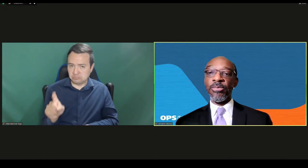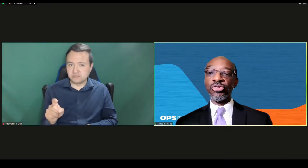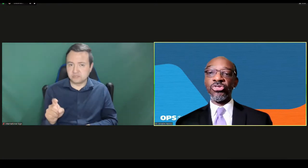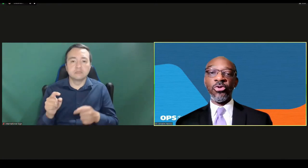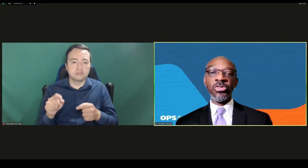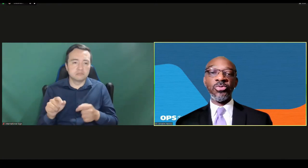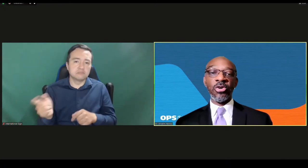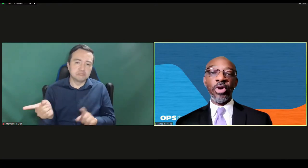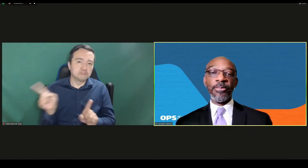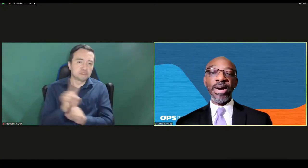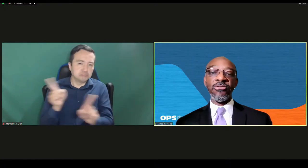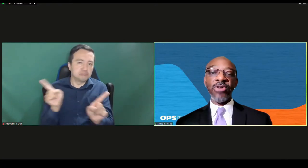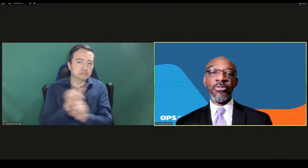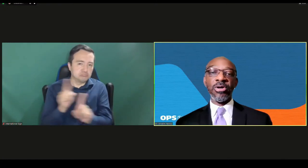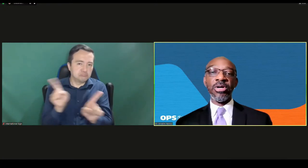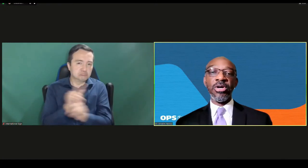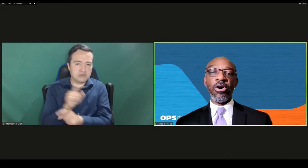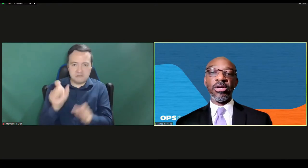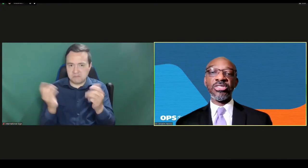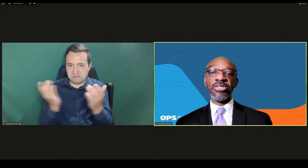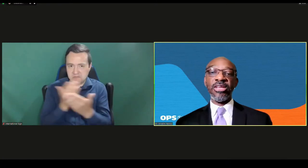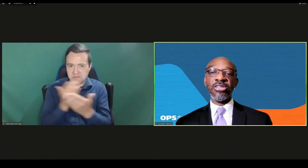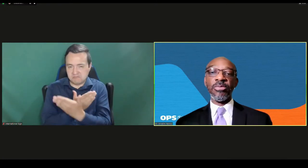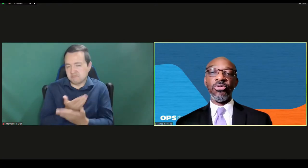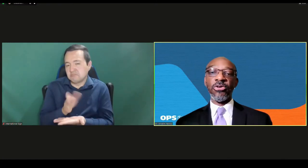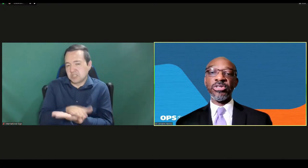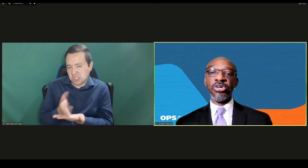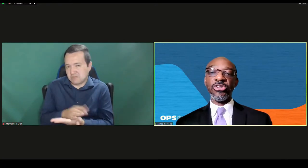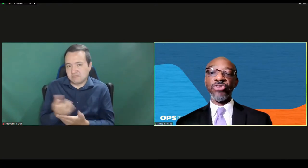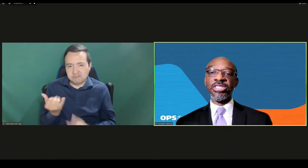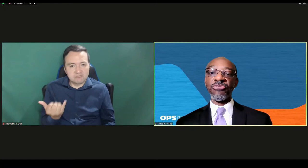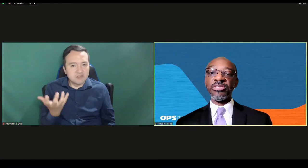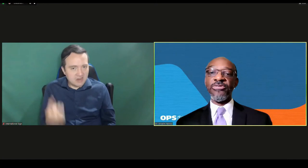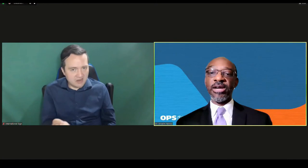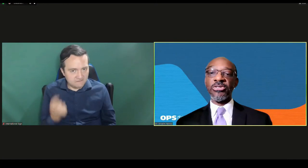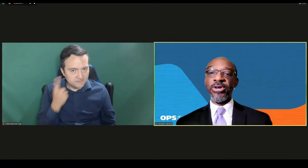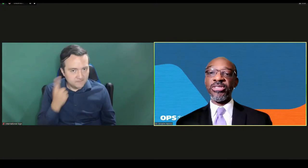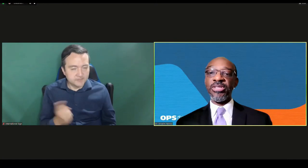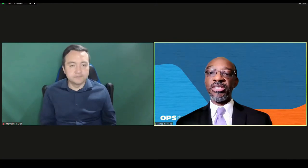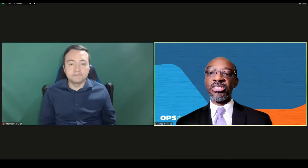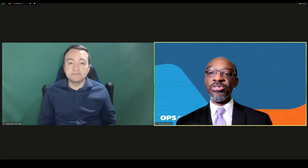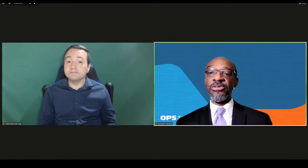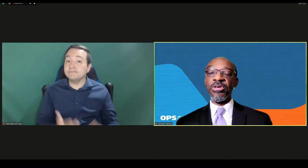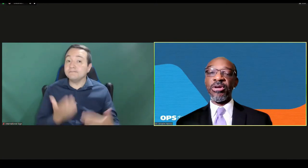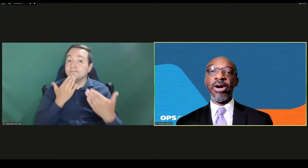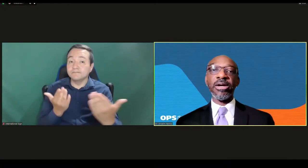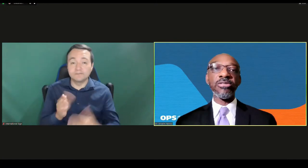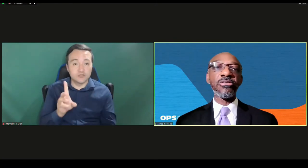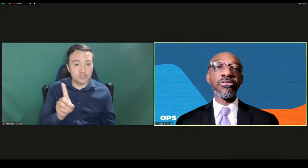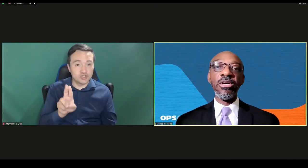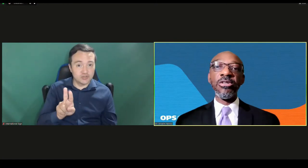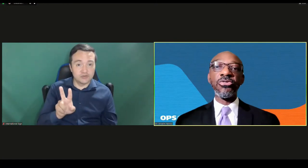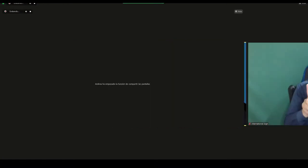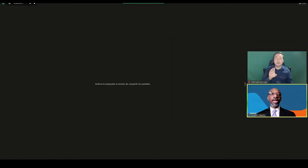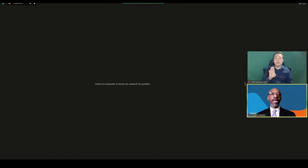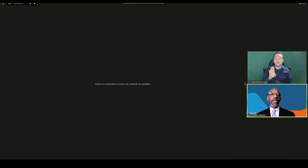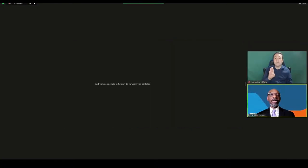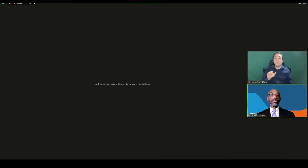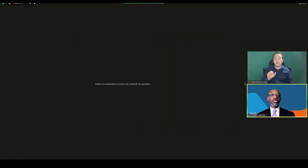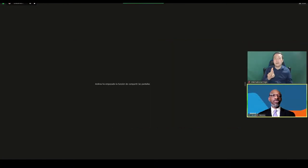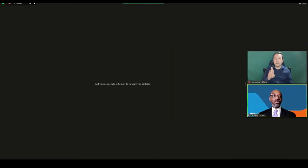quisiera agradecer las palabras del doctor barbosa hablando un poco sobre la respuesta